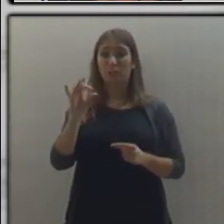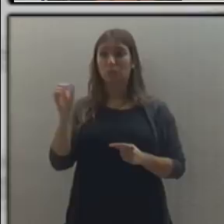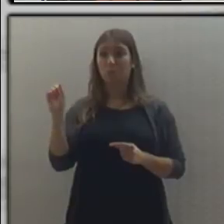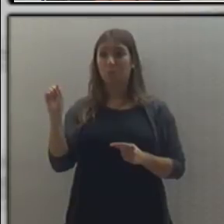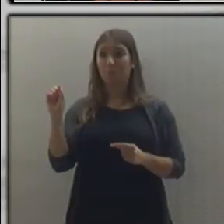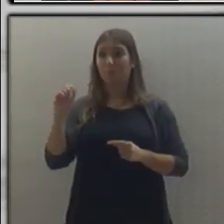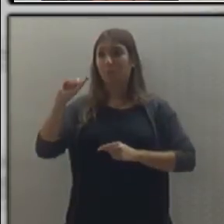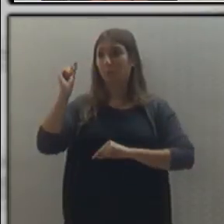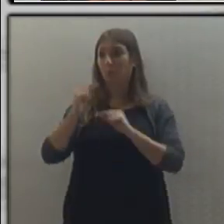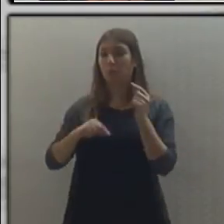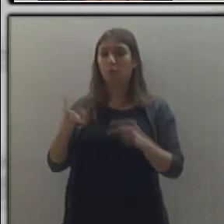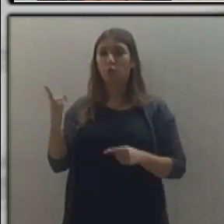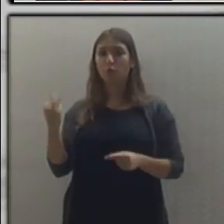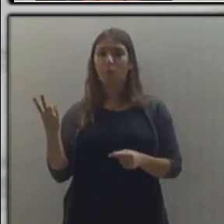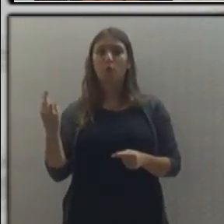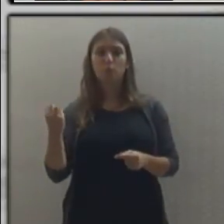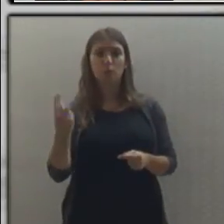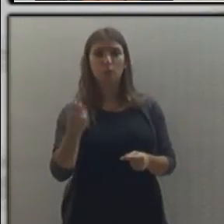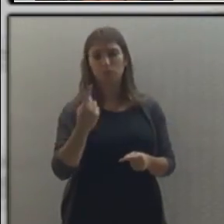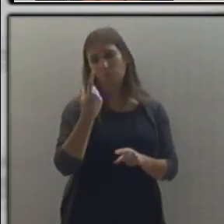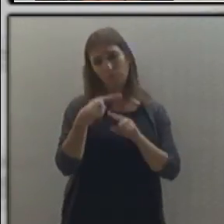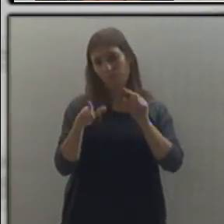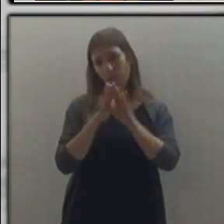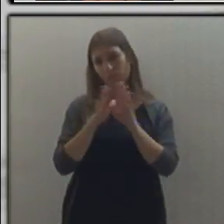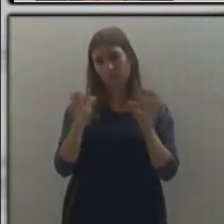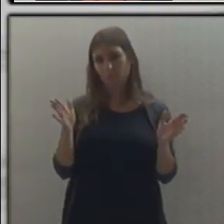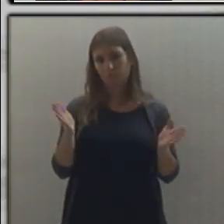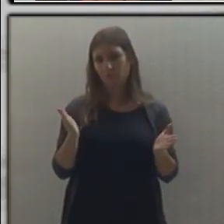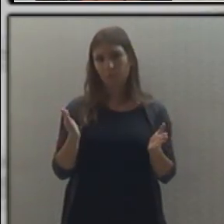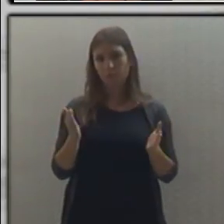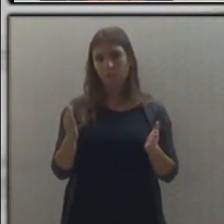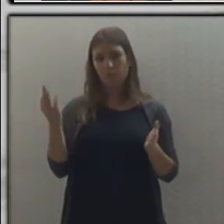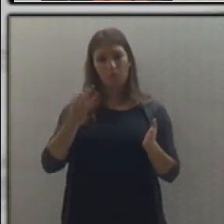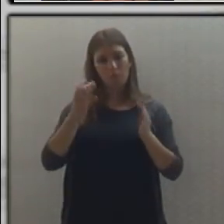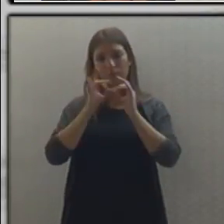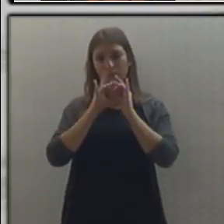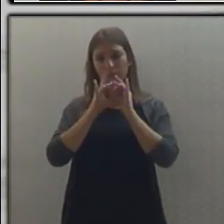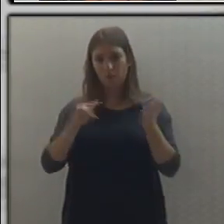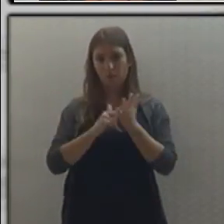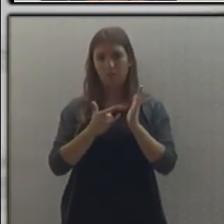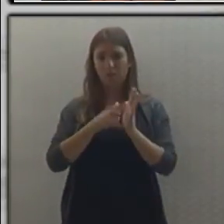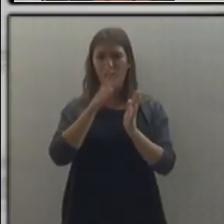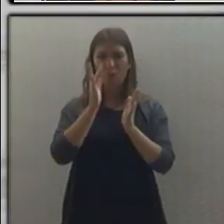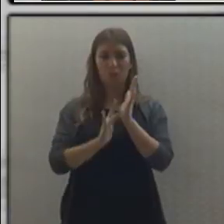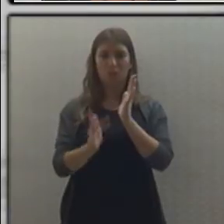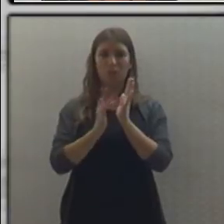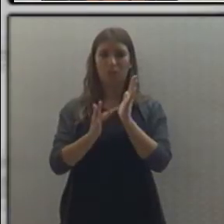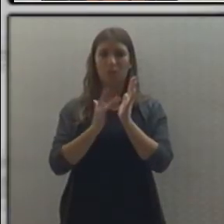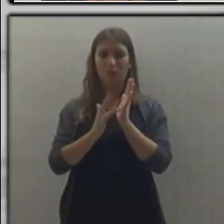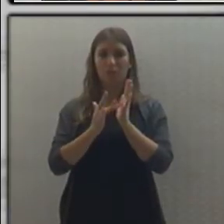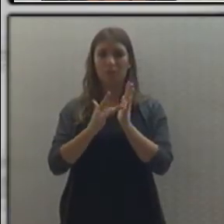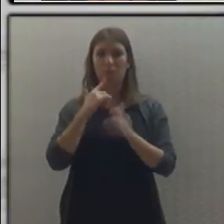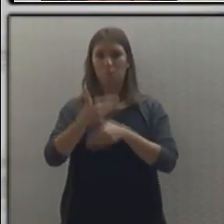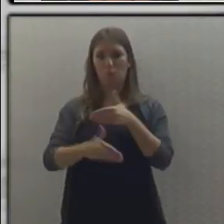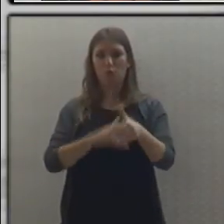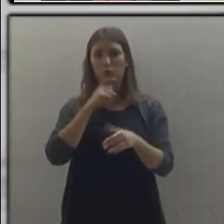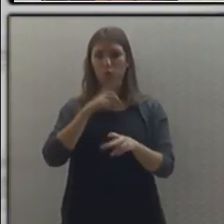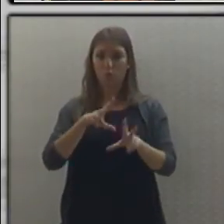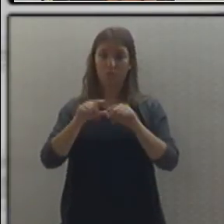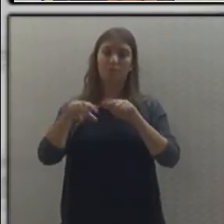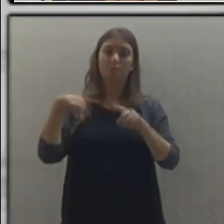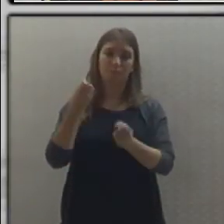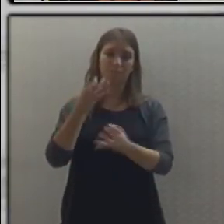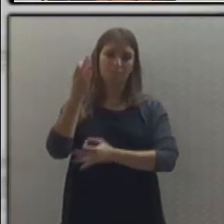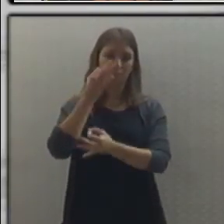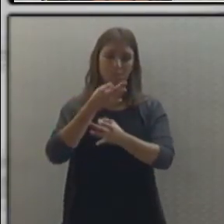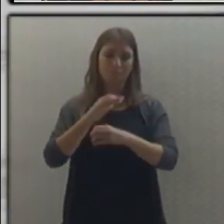presupuestos de 2.000 euros. No es lo mismo, es necesario sistematizar. Ahora lo voy a explicar cuando acabe el proceso.